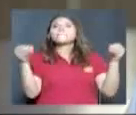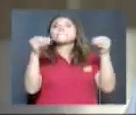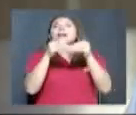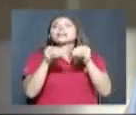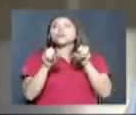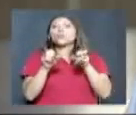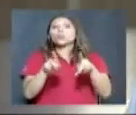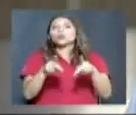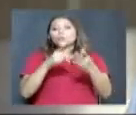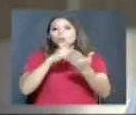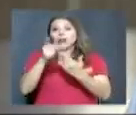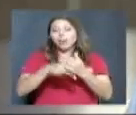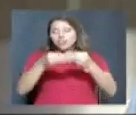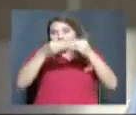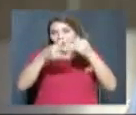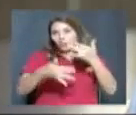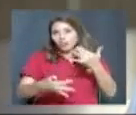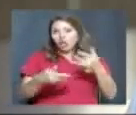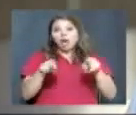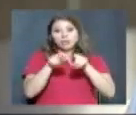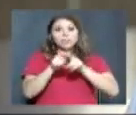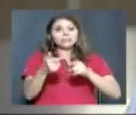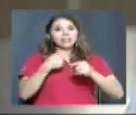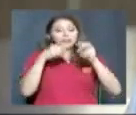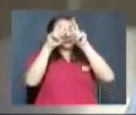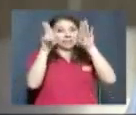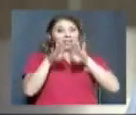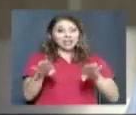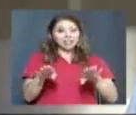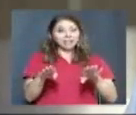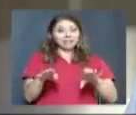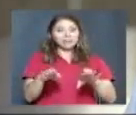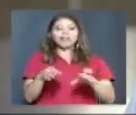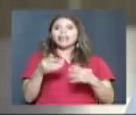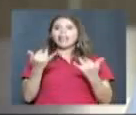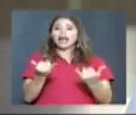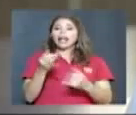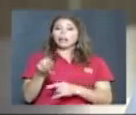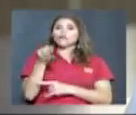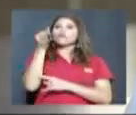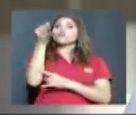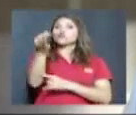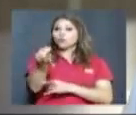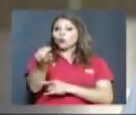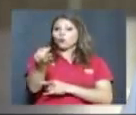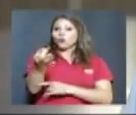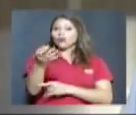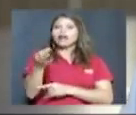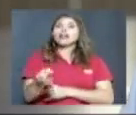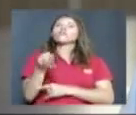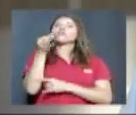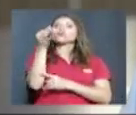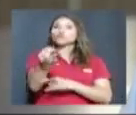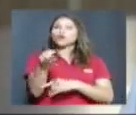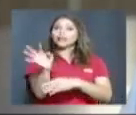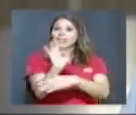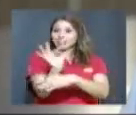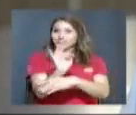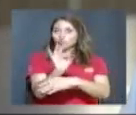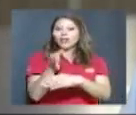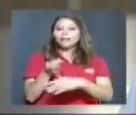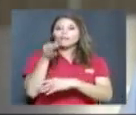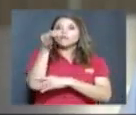programas. Bueno, además tenemos internet, el futuro, que es un poco el tema del día de hoy, el futuro de la televisión, de la